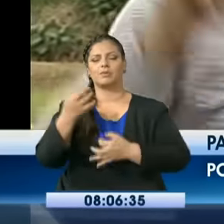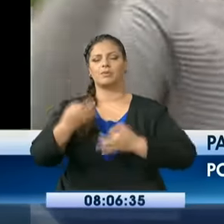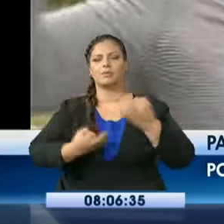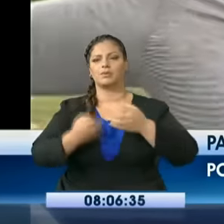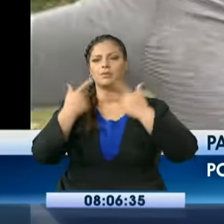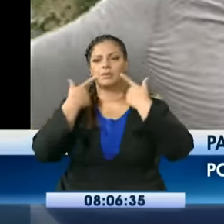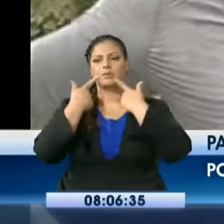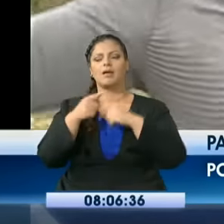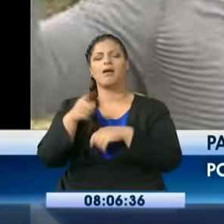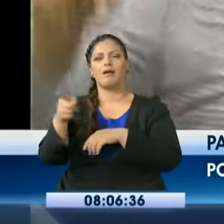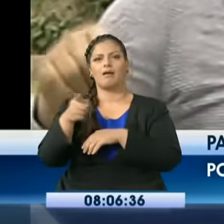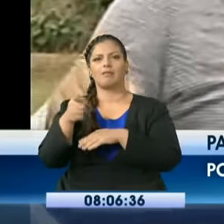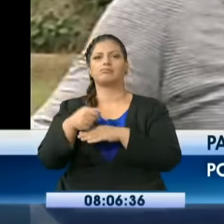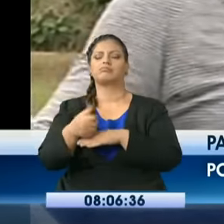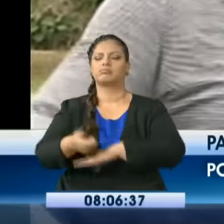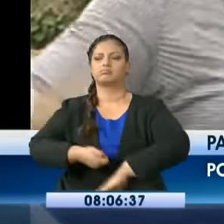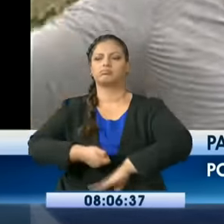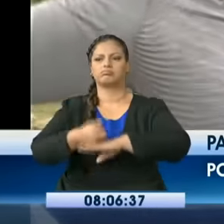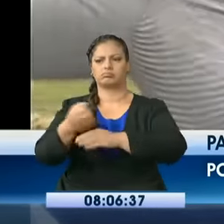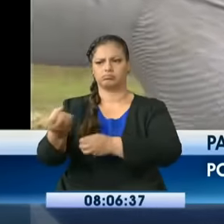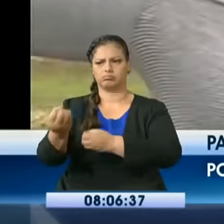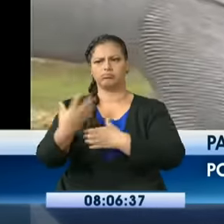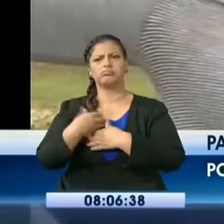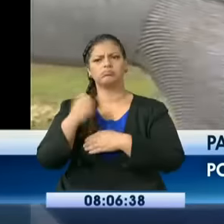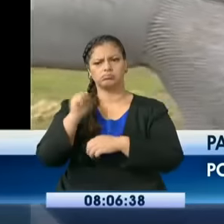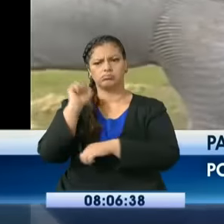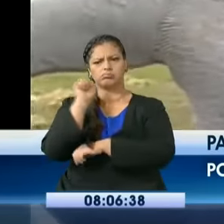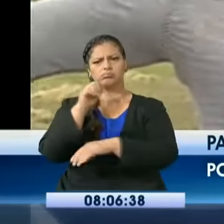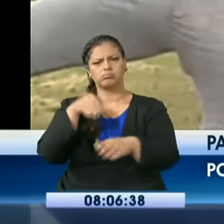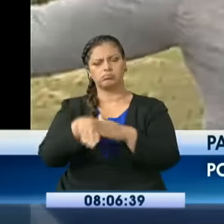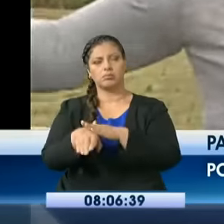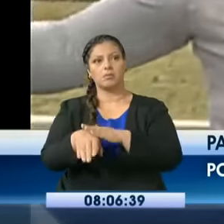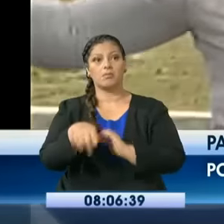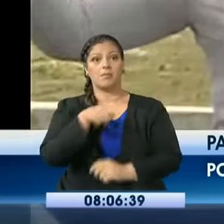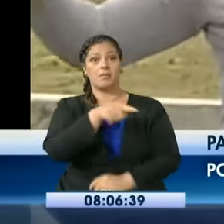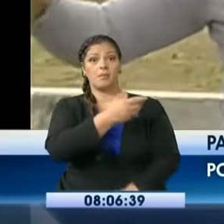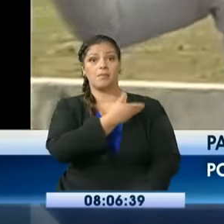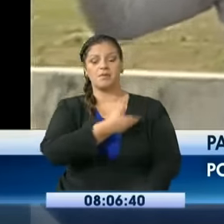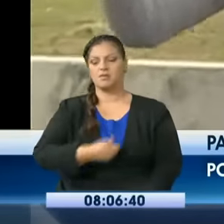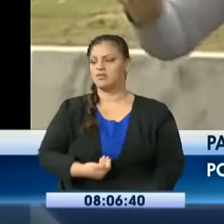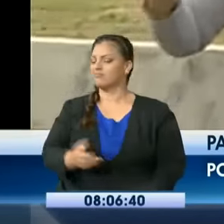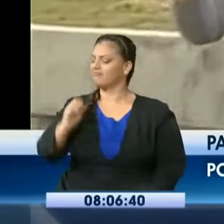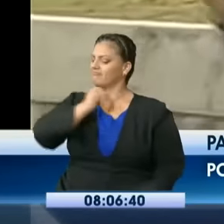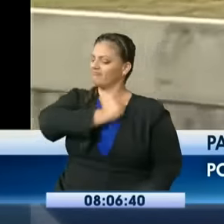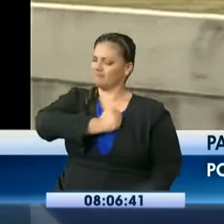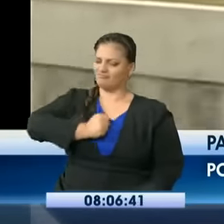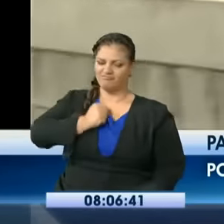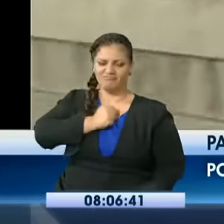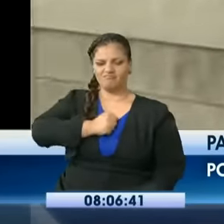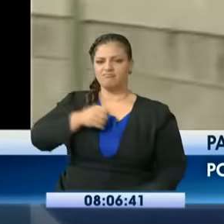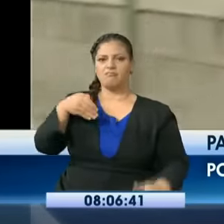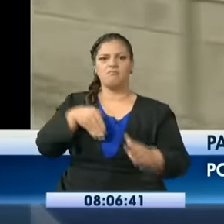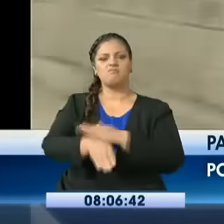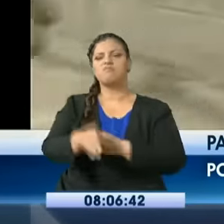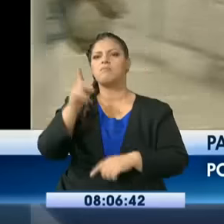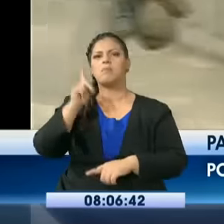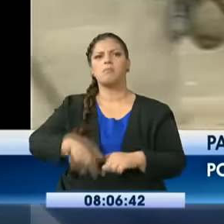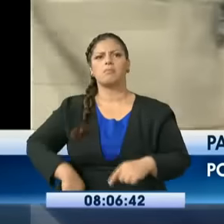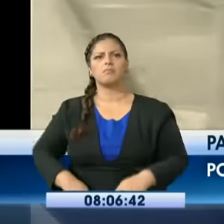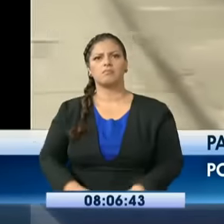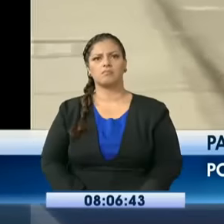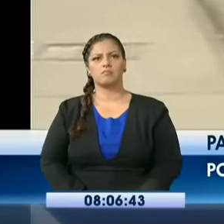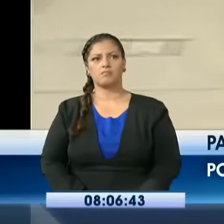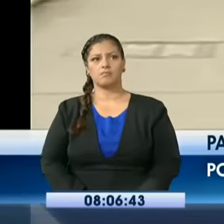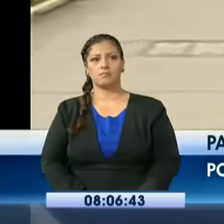municipio nos dijeron, entran con el vehículo o le botamos la garita al suelo. Esa fue la manifestación que nos hicieron. El señor Yane no ha